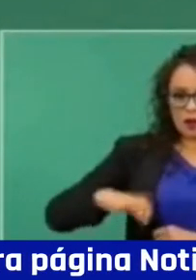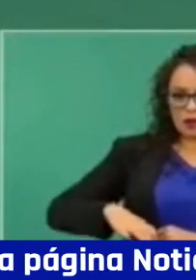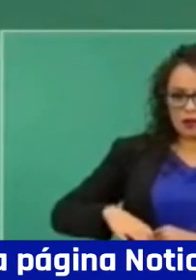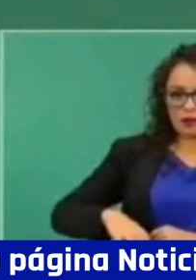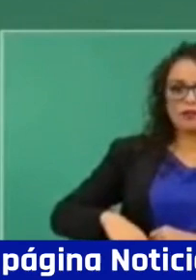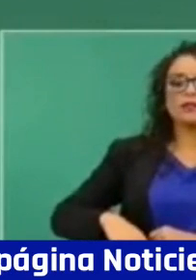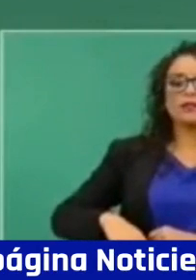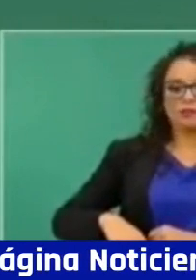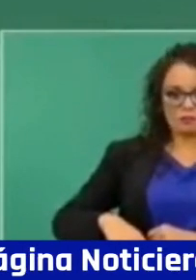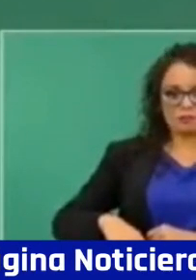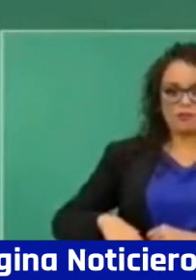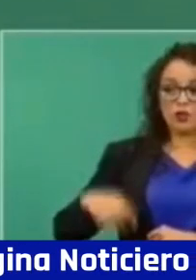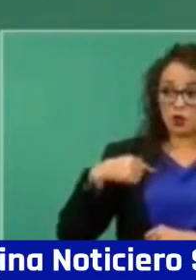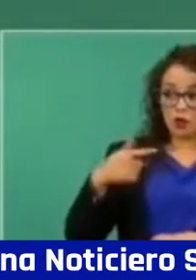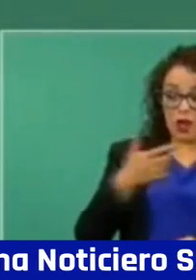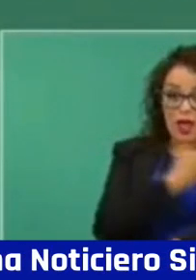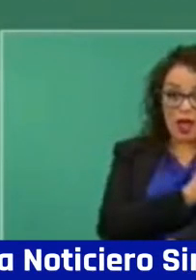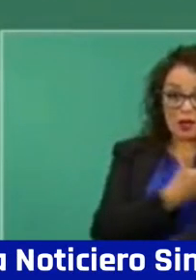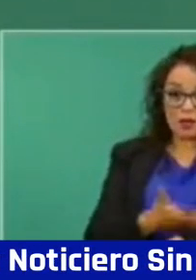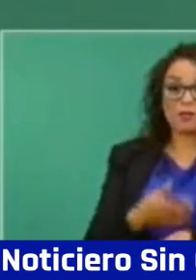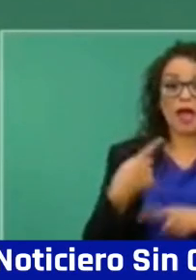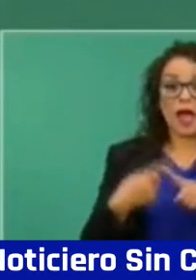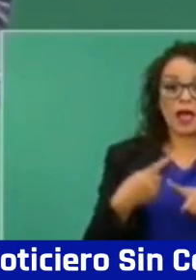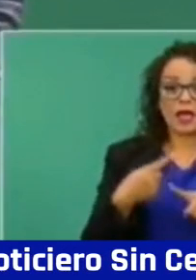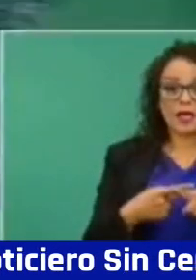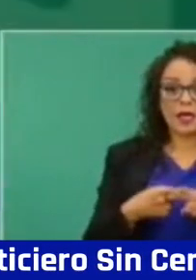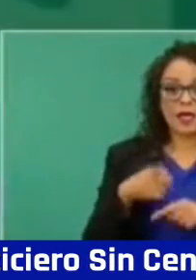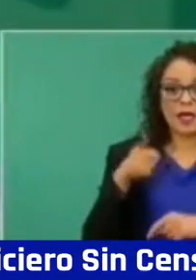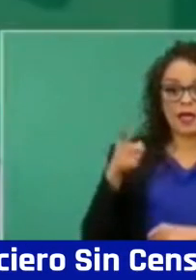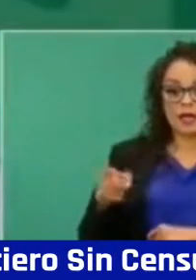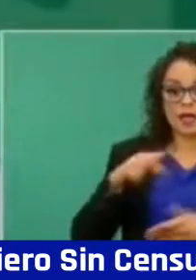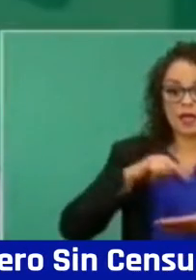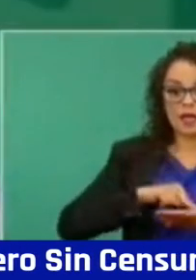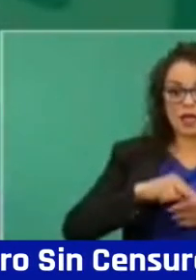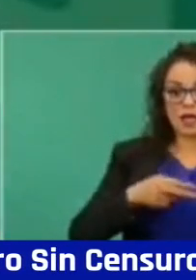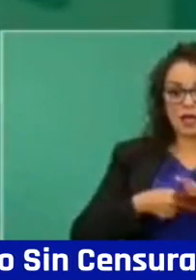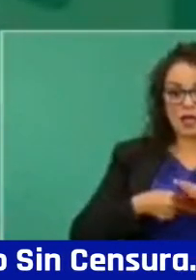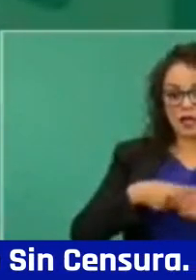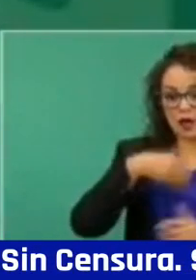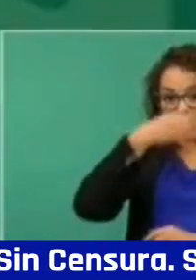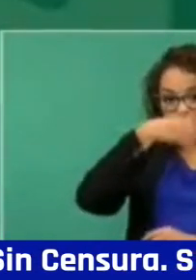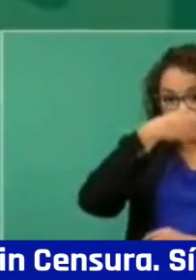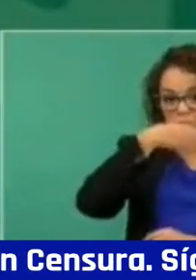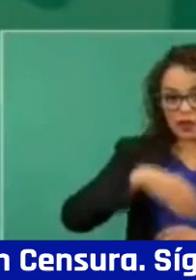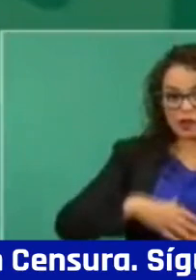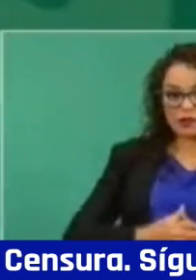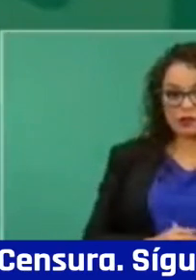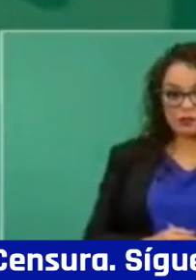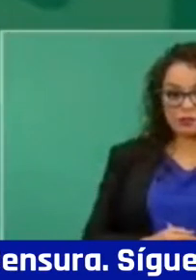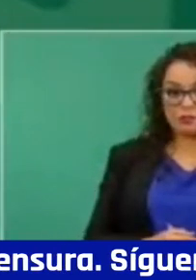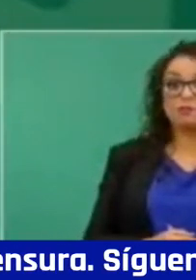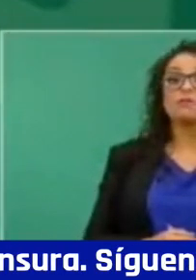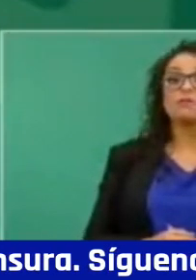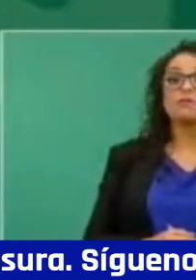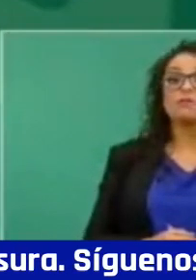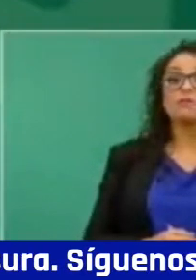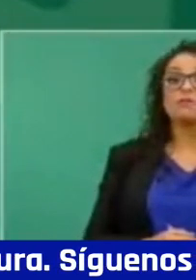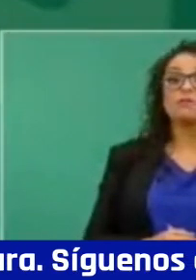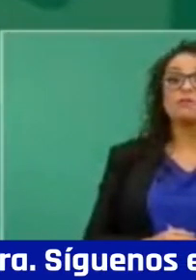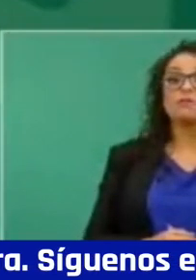cárdenas y no se organizaron una celada con porros